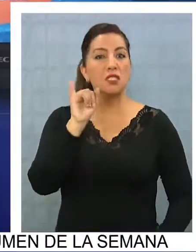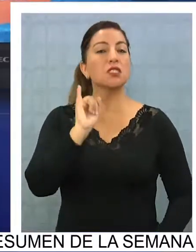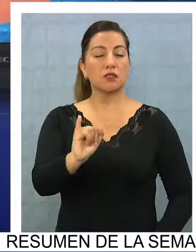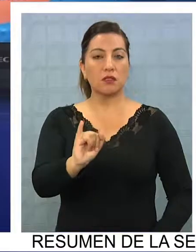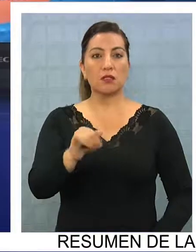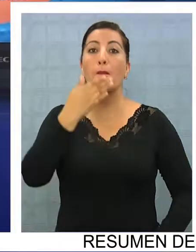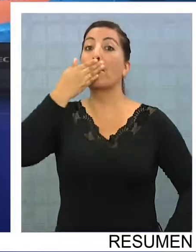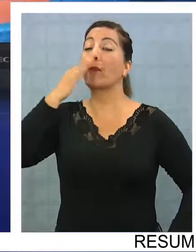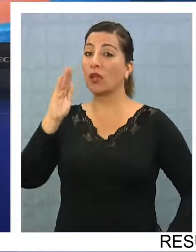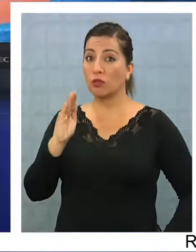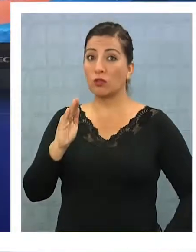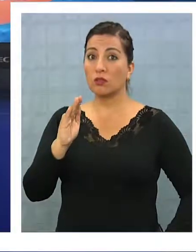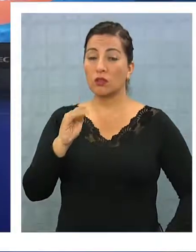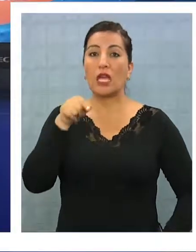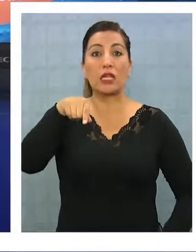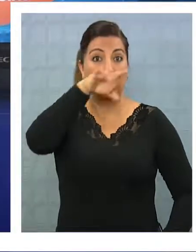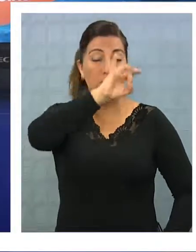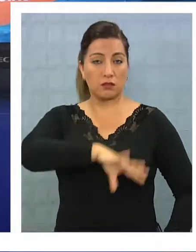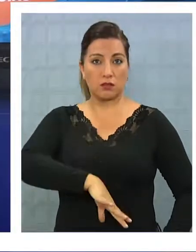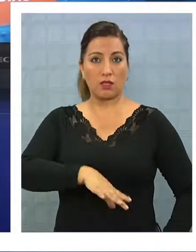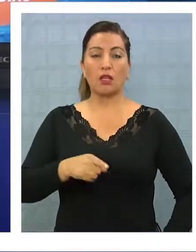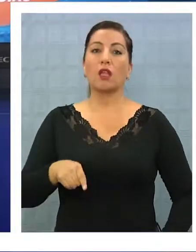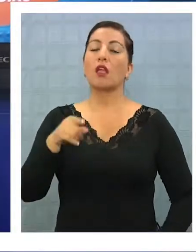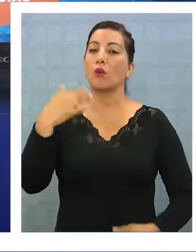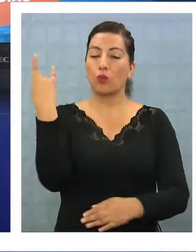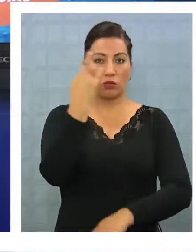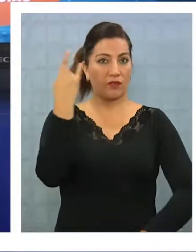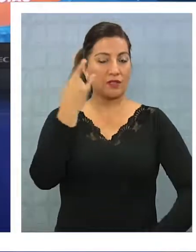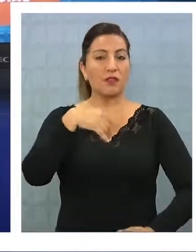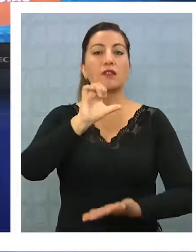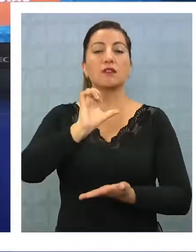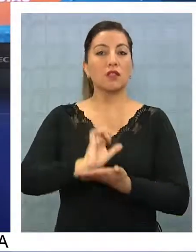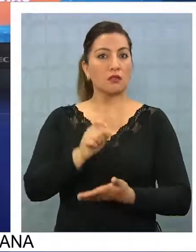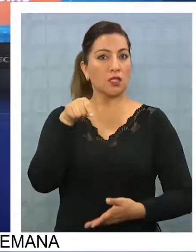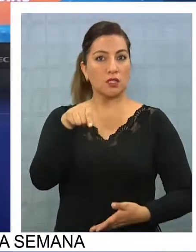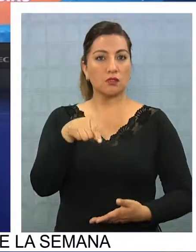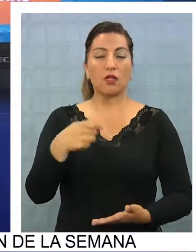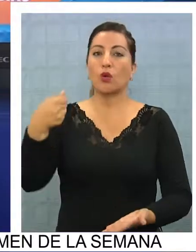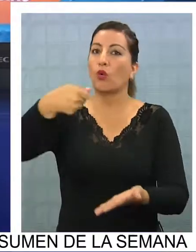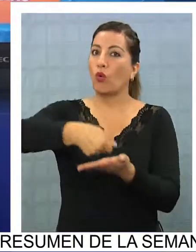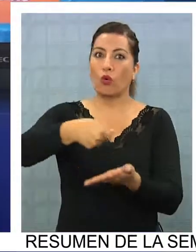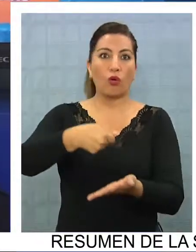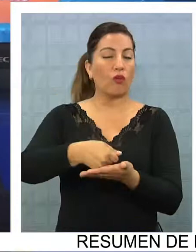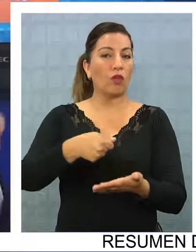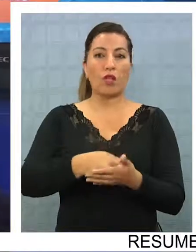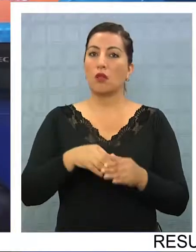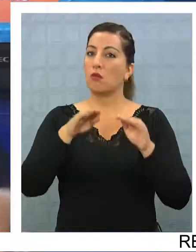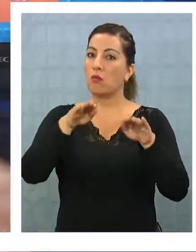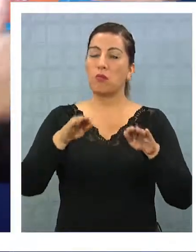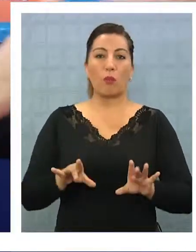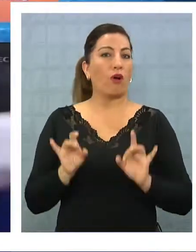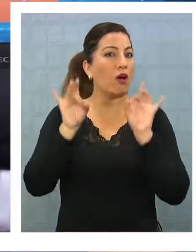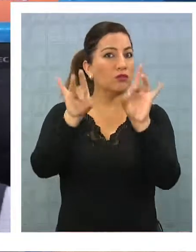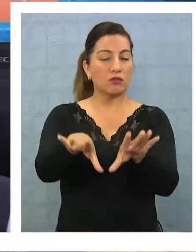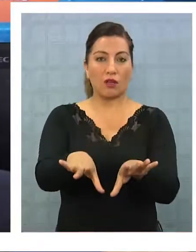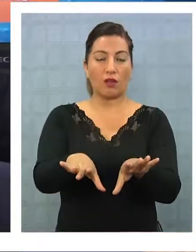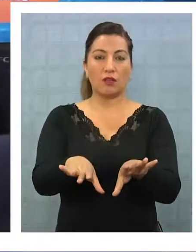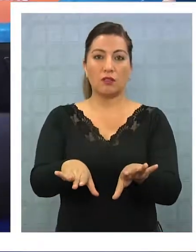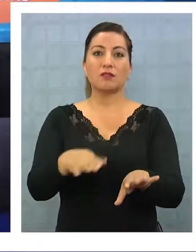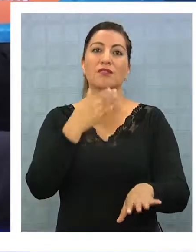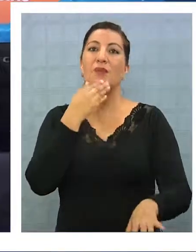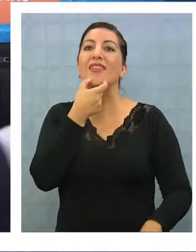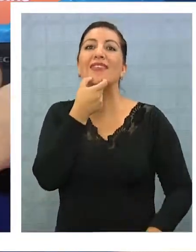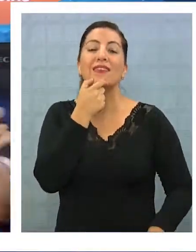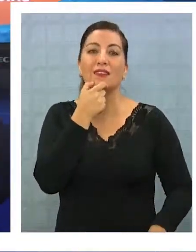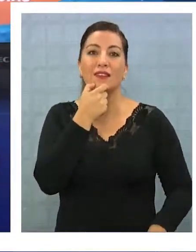Así es, son mejores en realidad acá en Chile, donde las universidades del Estado, sin embargo, cobran, igual como hacen las australianas, ya decía